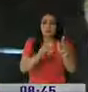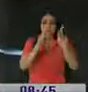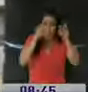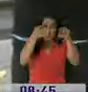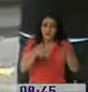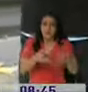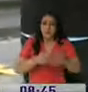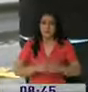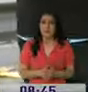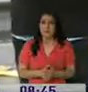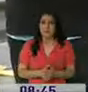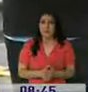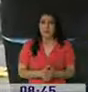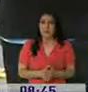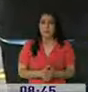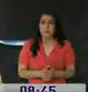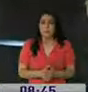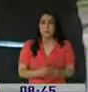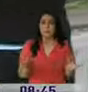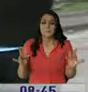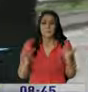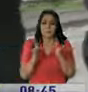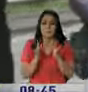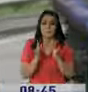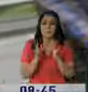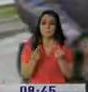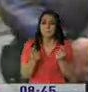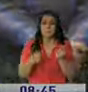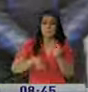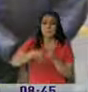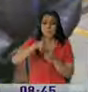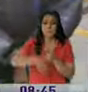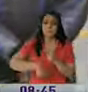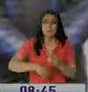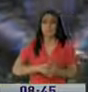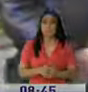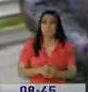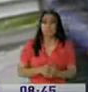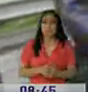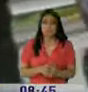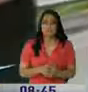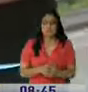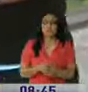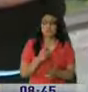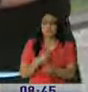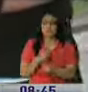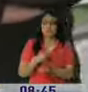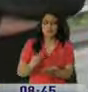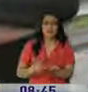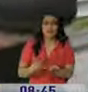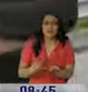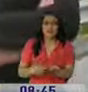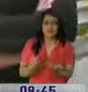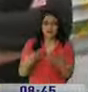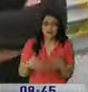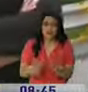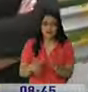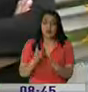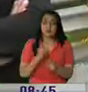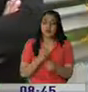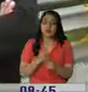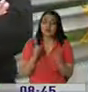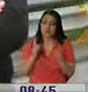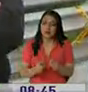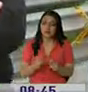definitivo? Porque vemos que esto conecta realmente, es un paso inmediato a la autopista General Rumiñahui. Sí, se están analizando todas las opciones, como le digo, hay pasos que